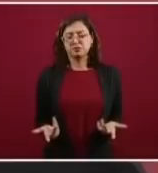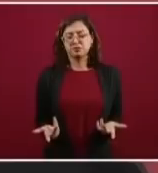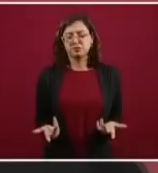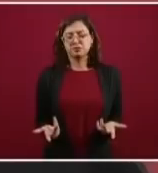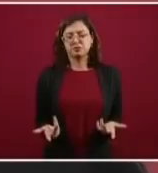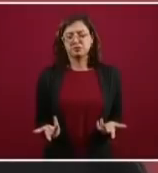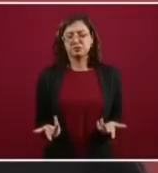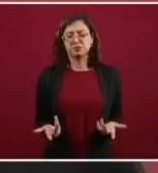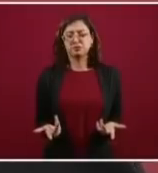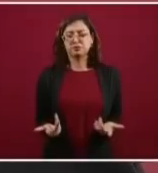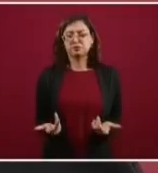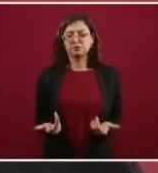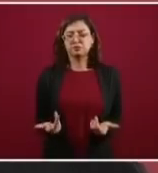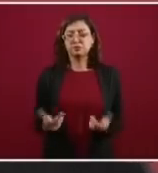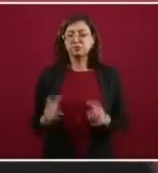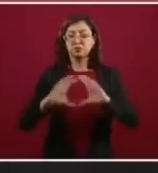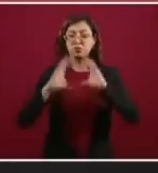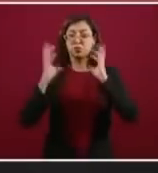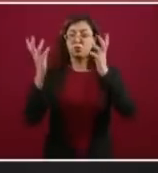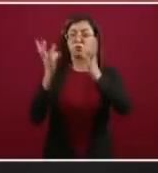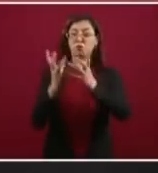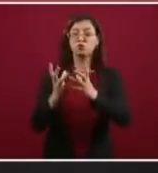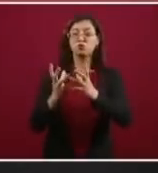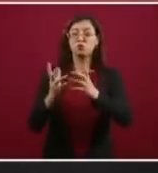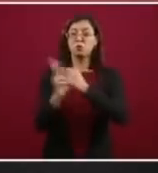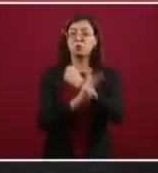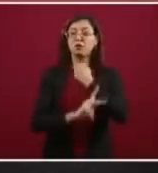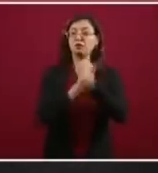a nuestro país en el mundo,